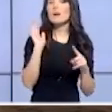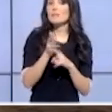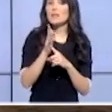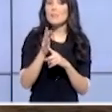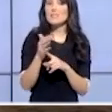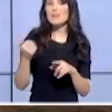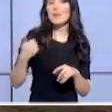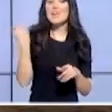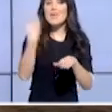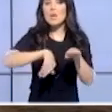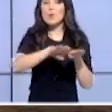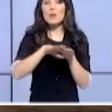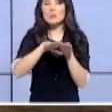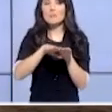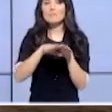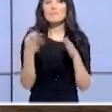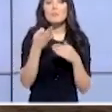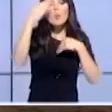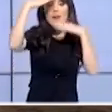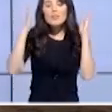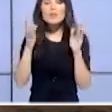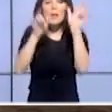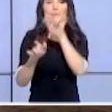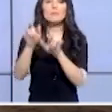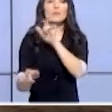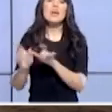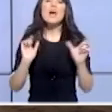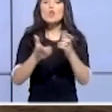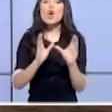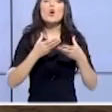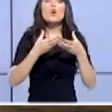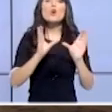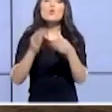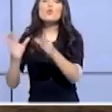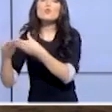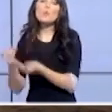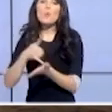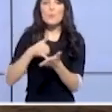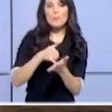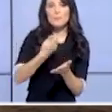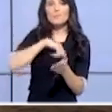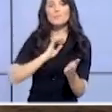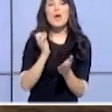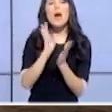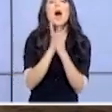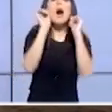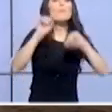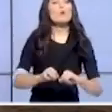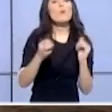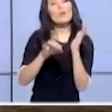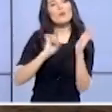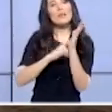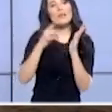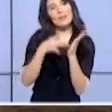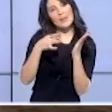más igualitaria nos debíamos a los sectores más vulnerables hemos aprobado la ley de